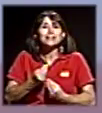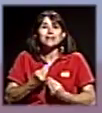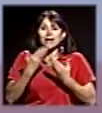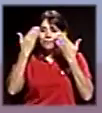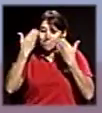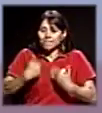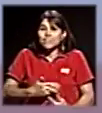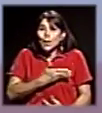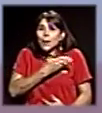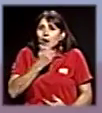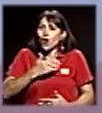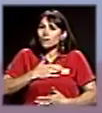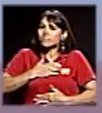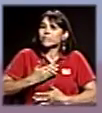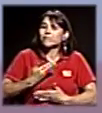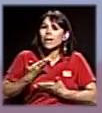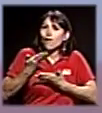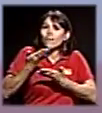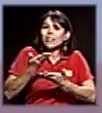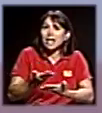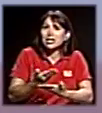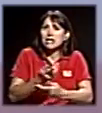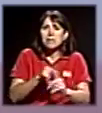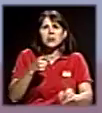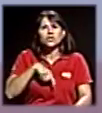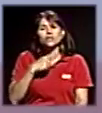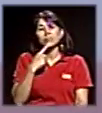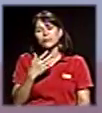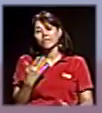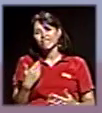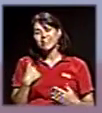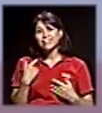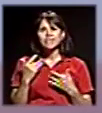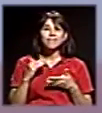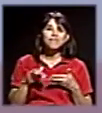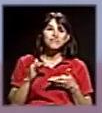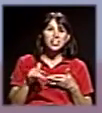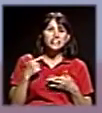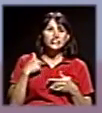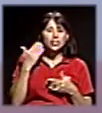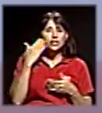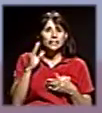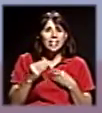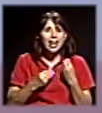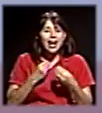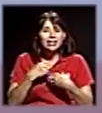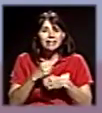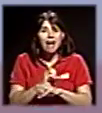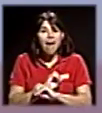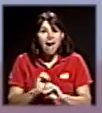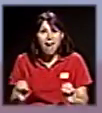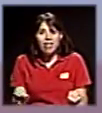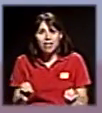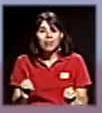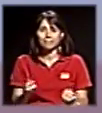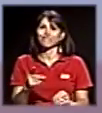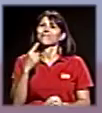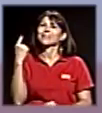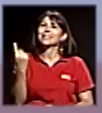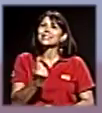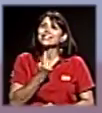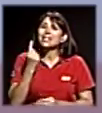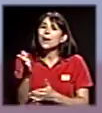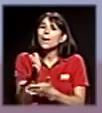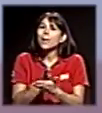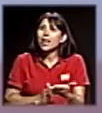que tienes y decimos Sí pero yo no sé hacer nada o quién se puede interesar siempre hay algo no hay nadie Exactamente